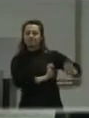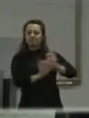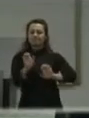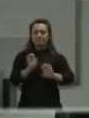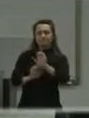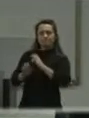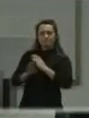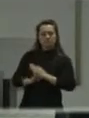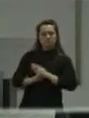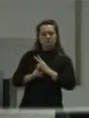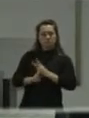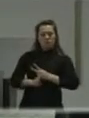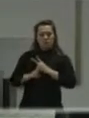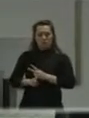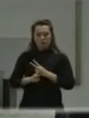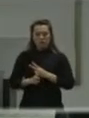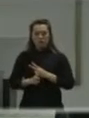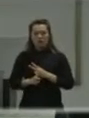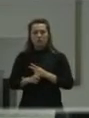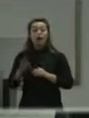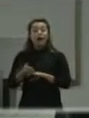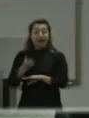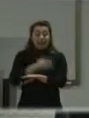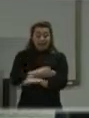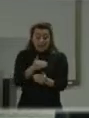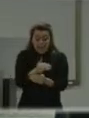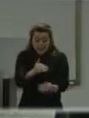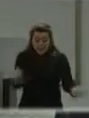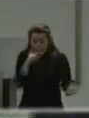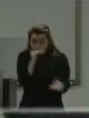enseñarles antes de los videos años